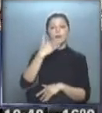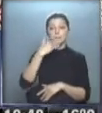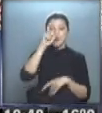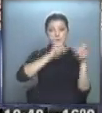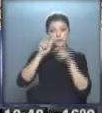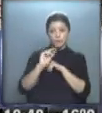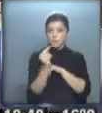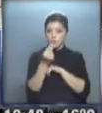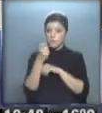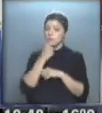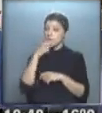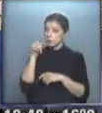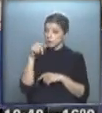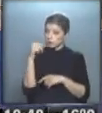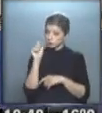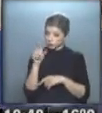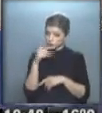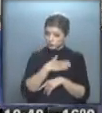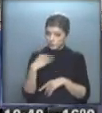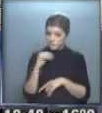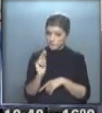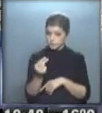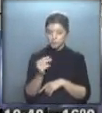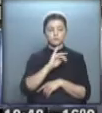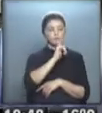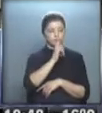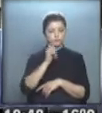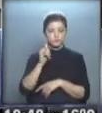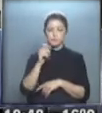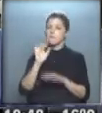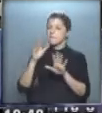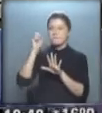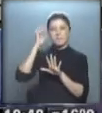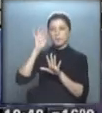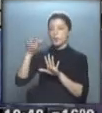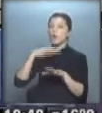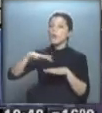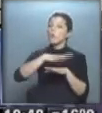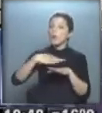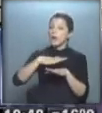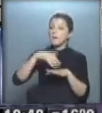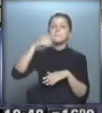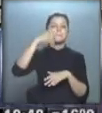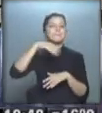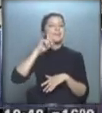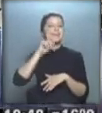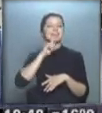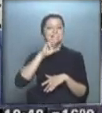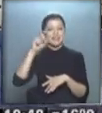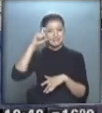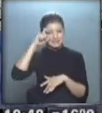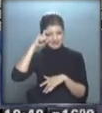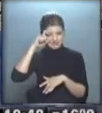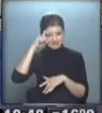Usted perdió la vida a su mamá, ¿no? Así es, así es. Bueno, me ¿En qué barrio? ¿También Saavedra? Barrio Mitre, Saavedra. Barrio Mitre, sí.